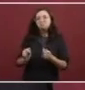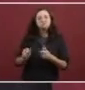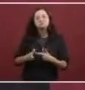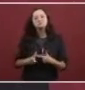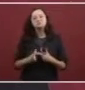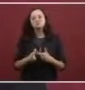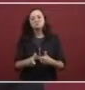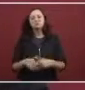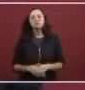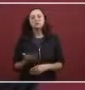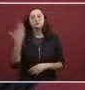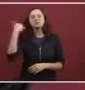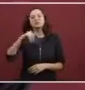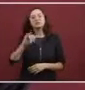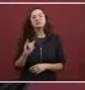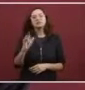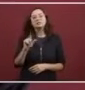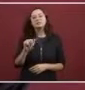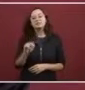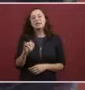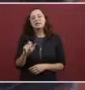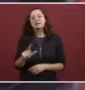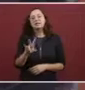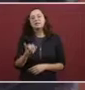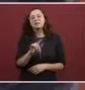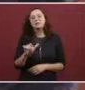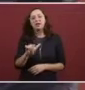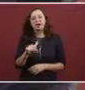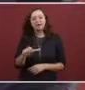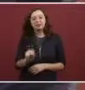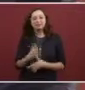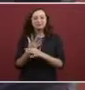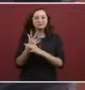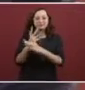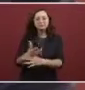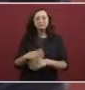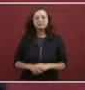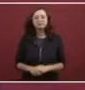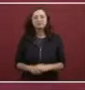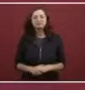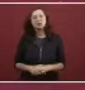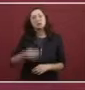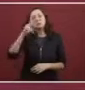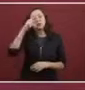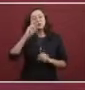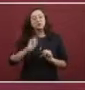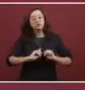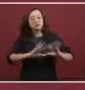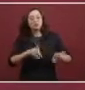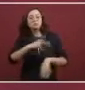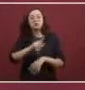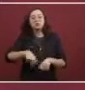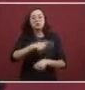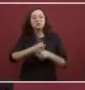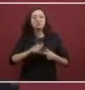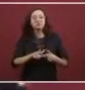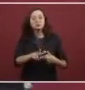Como decía don Daniel José Villegas, ya lo dije una vez y lo repito ahora, se fue don Porfirio, pero quedó doña Porfiria.